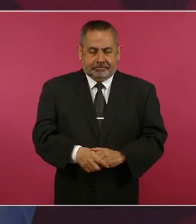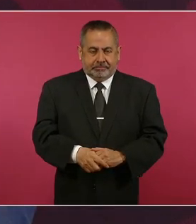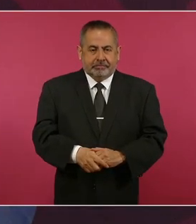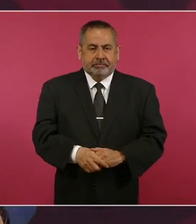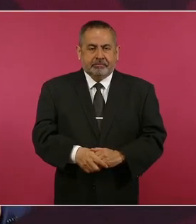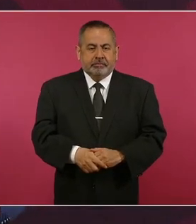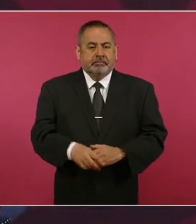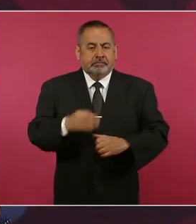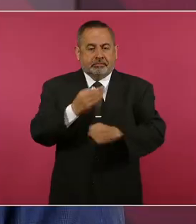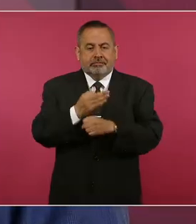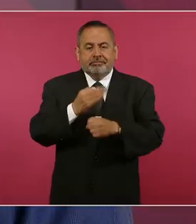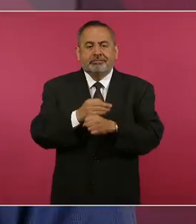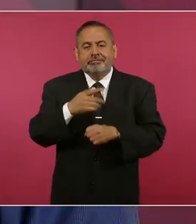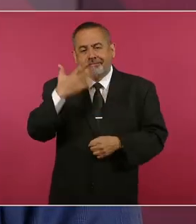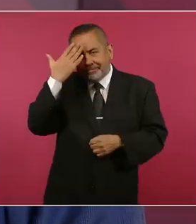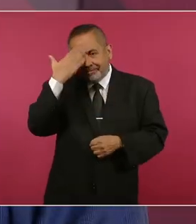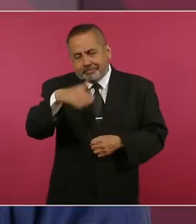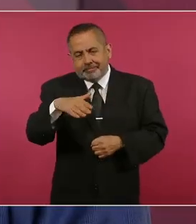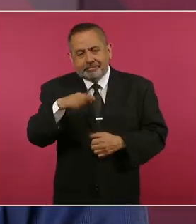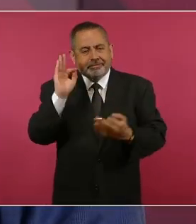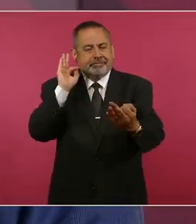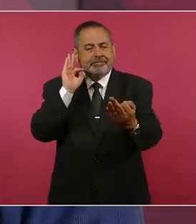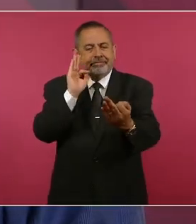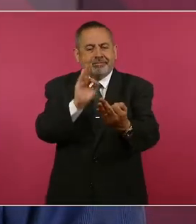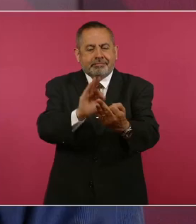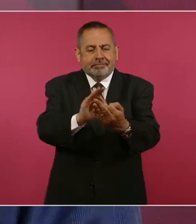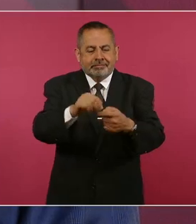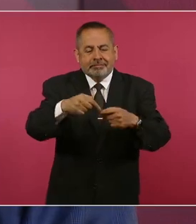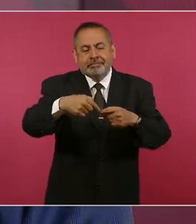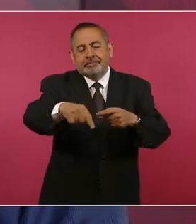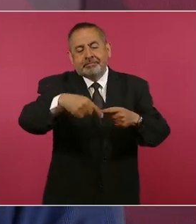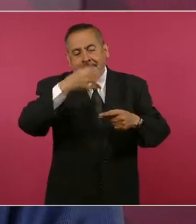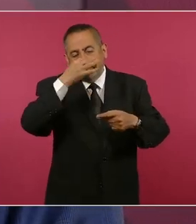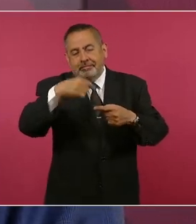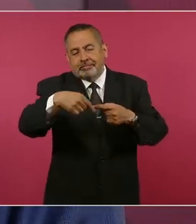estamos en temporada de elecciones.